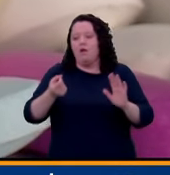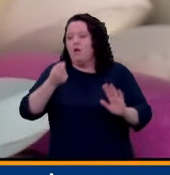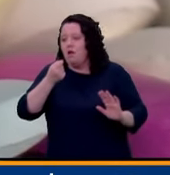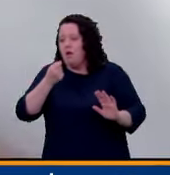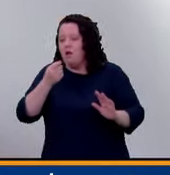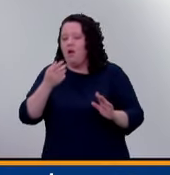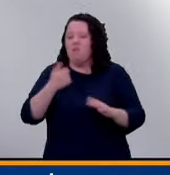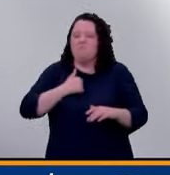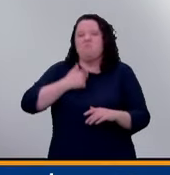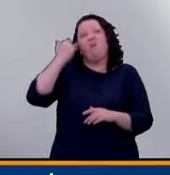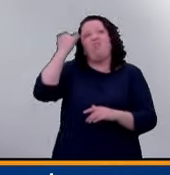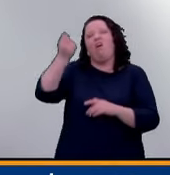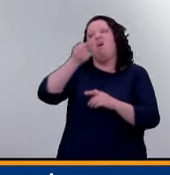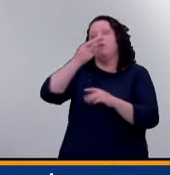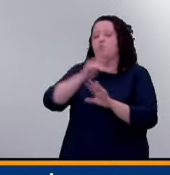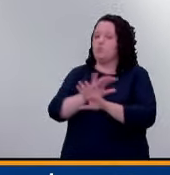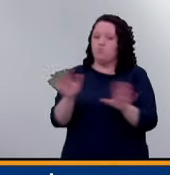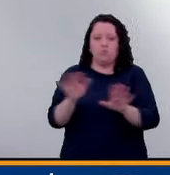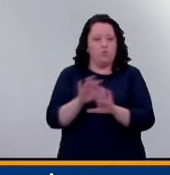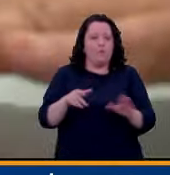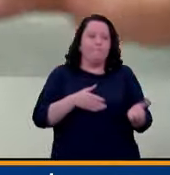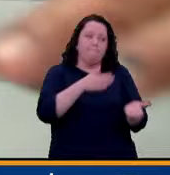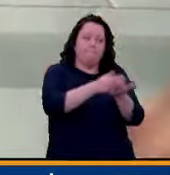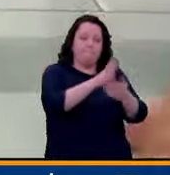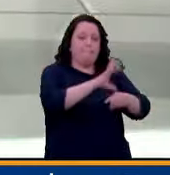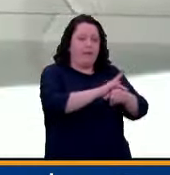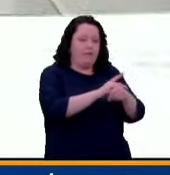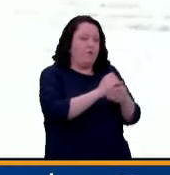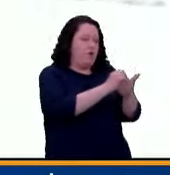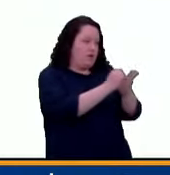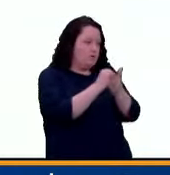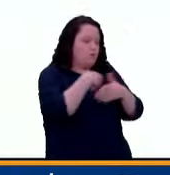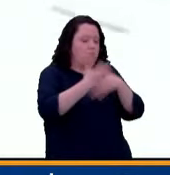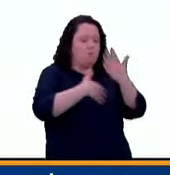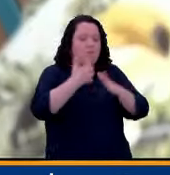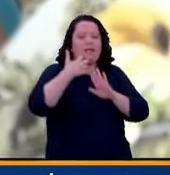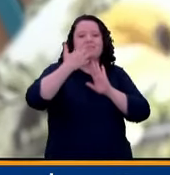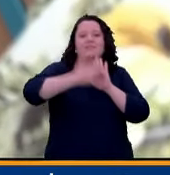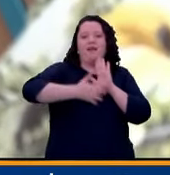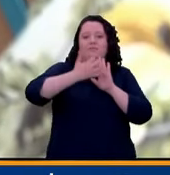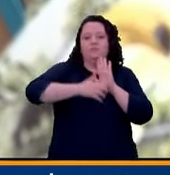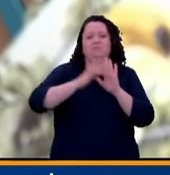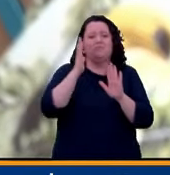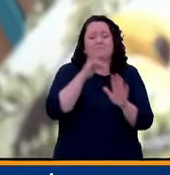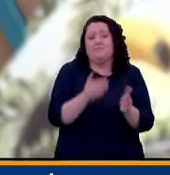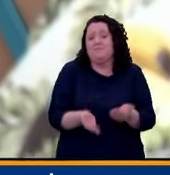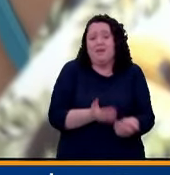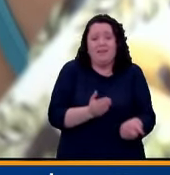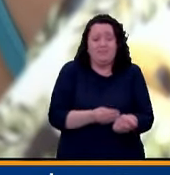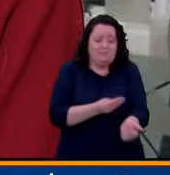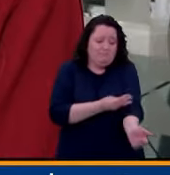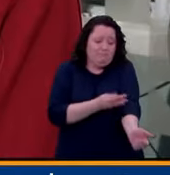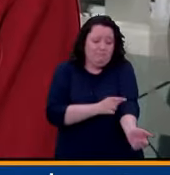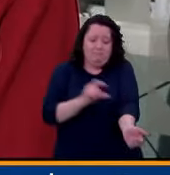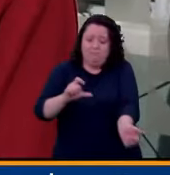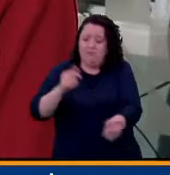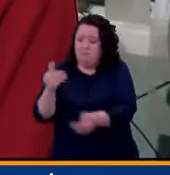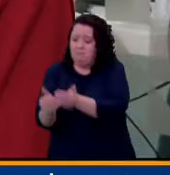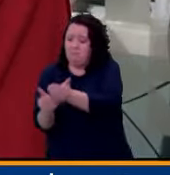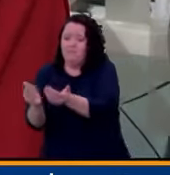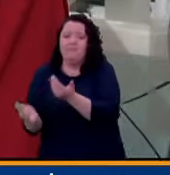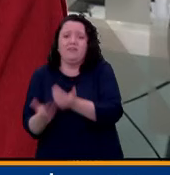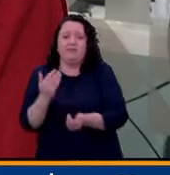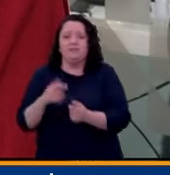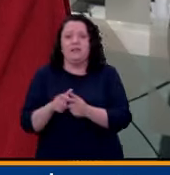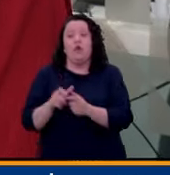remedios caseros se debe buscar ayuda médica para diagnóstico el cual se puede realizar con una sencilla prueba de sangre es más frecuente en